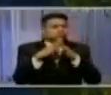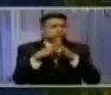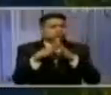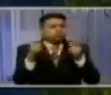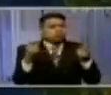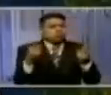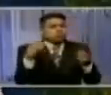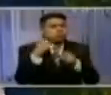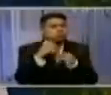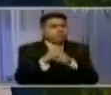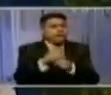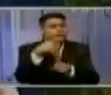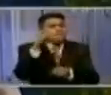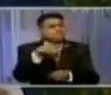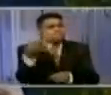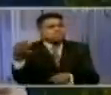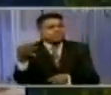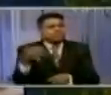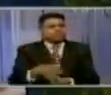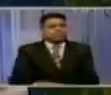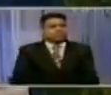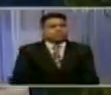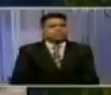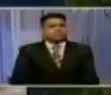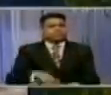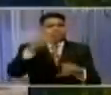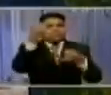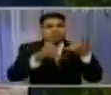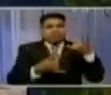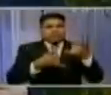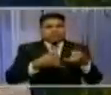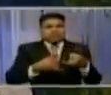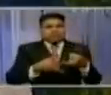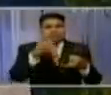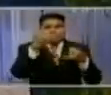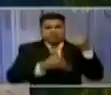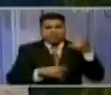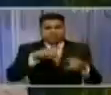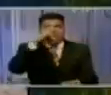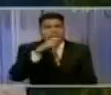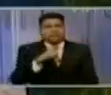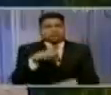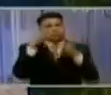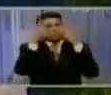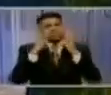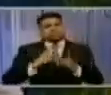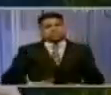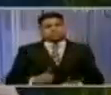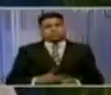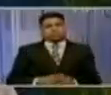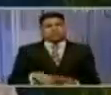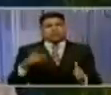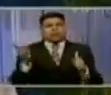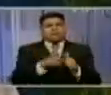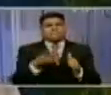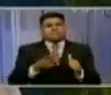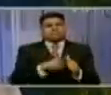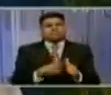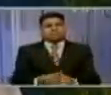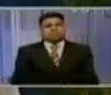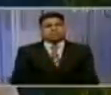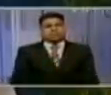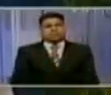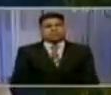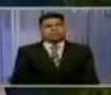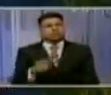Y para finalizar el año, también hay decisiones que hay que tomar. Primero, he estudiado